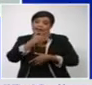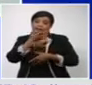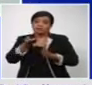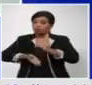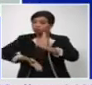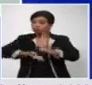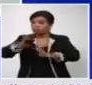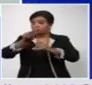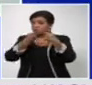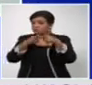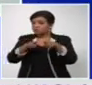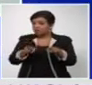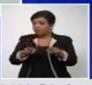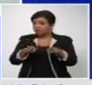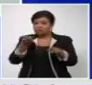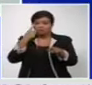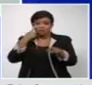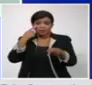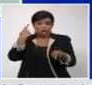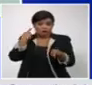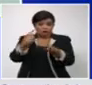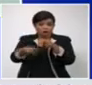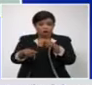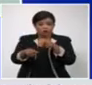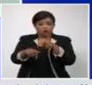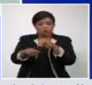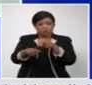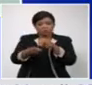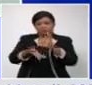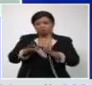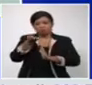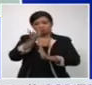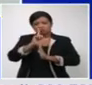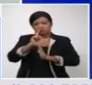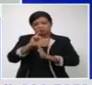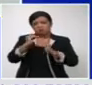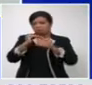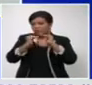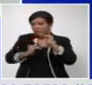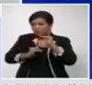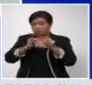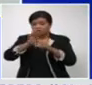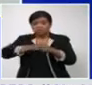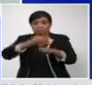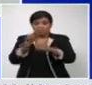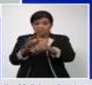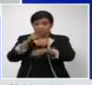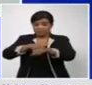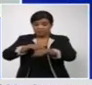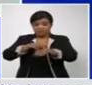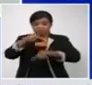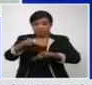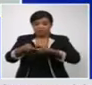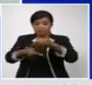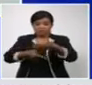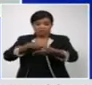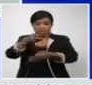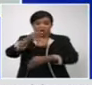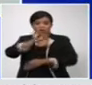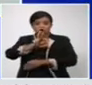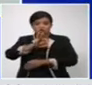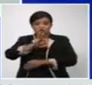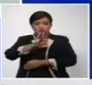todas formas, cuando veamos los otros, nos damos cuenta que es menor. Ya después, el tiempo de evolución es de 8,8